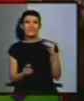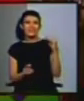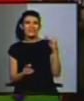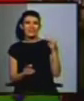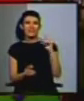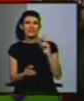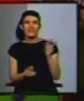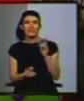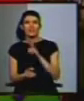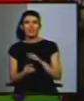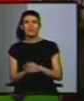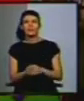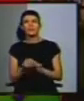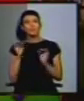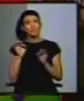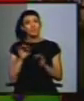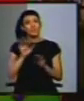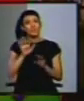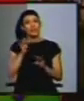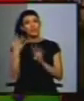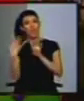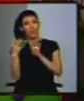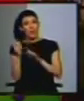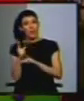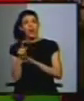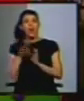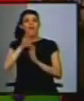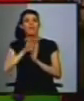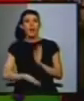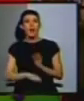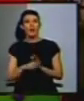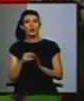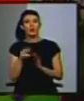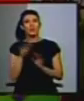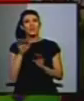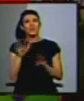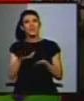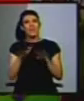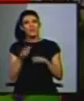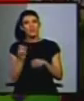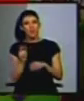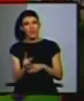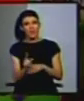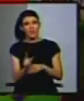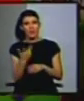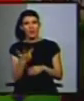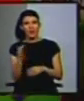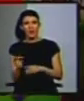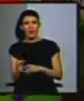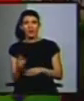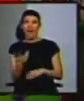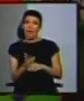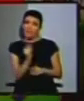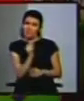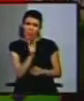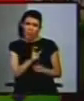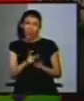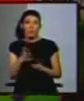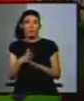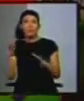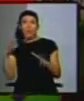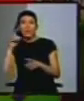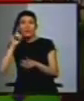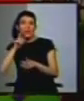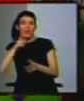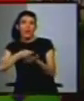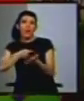El precio original era 59.000 y nosotros lo tenemos a 19.990. Quedan pocas unidades, sí, porque ha tenido mucha aceptación. Y como el